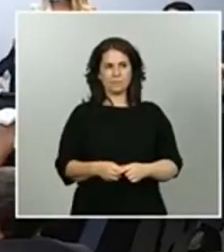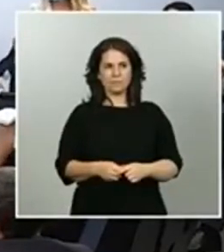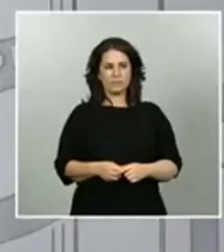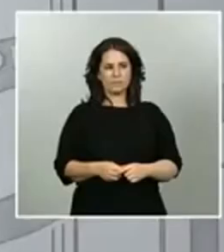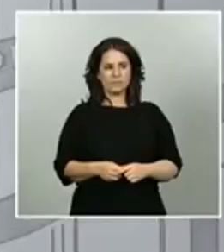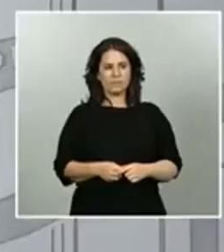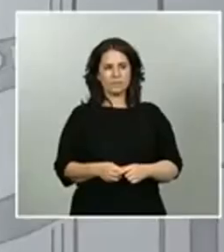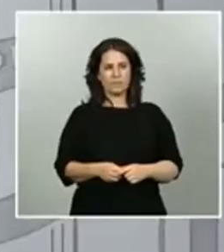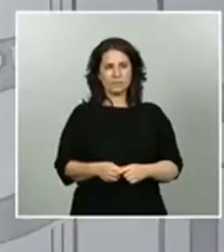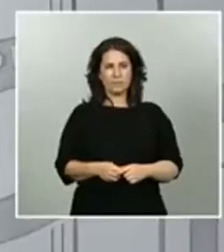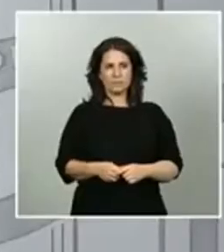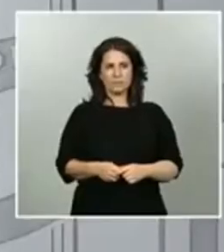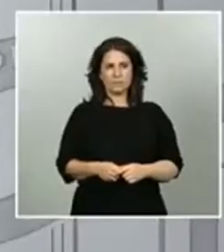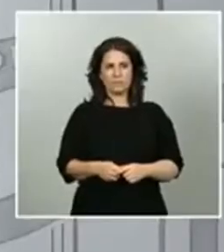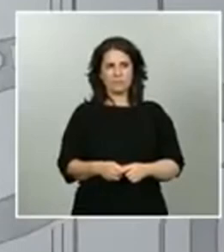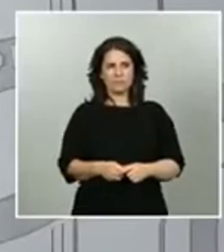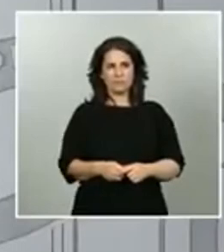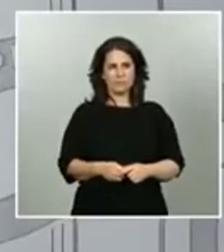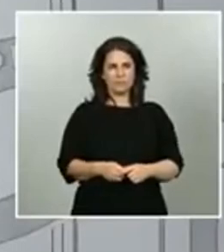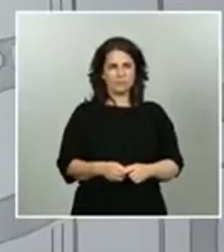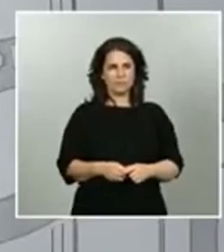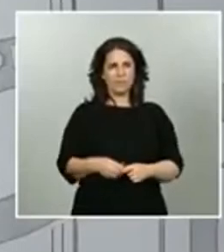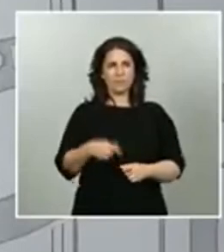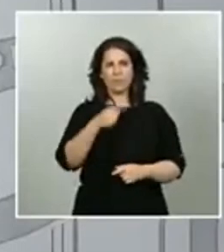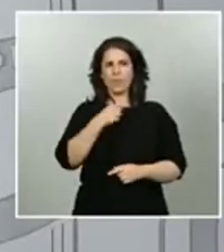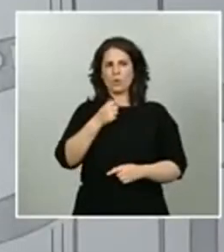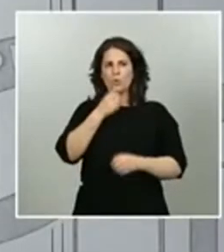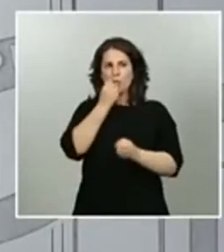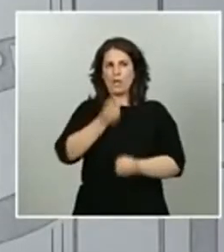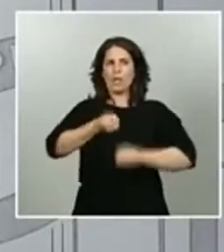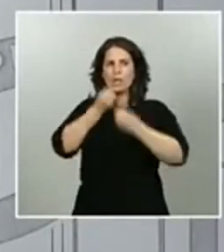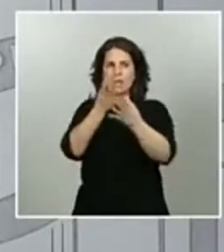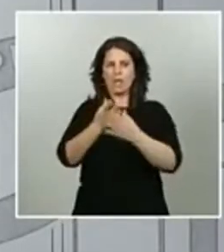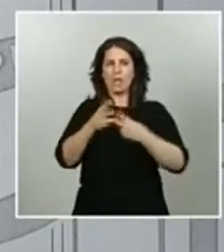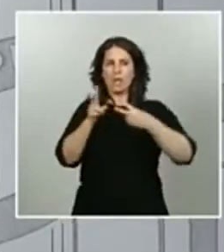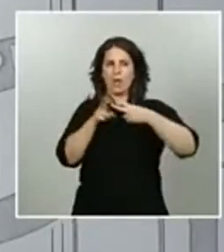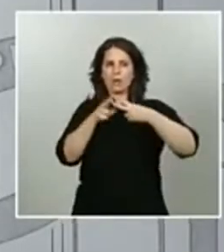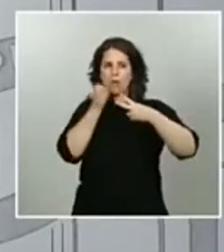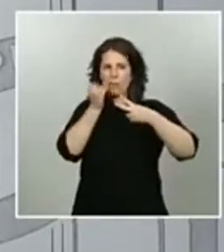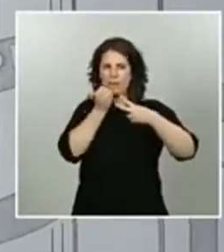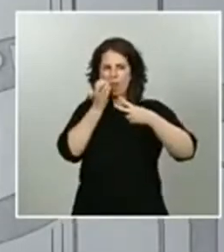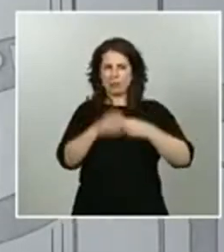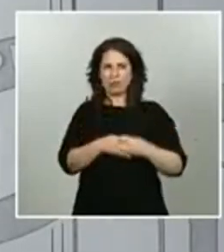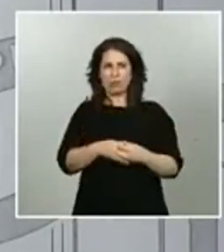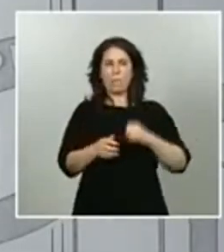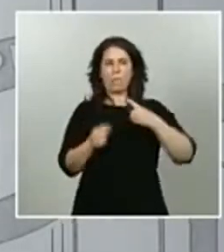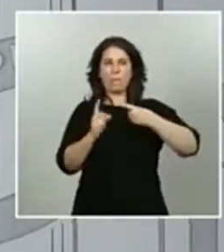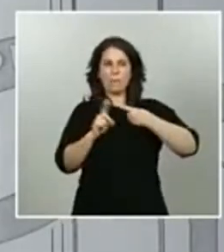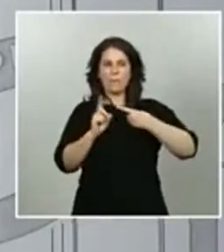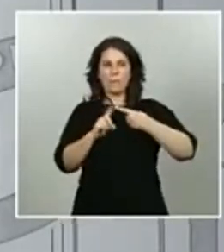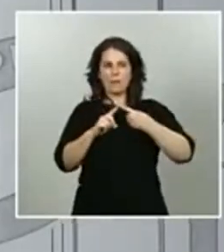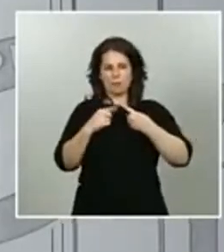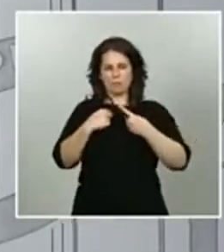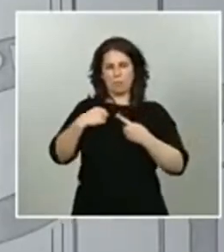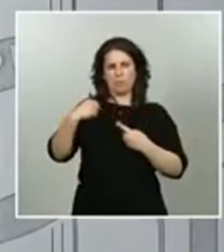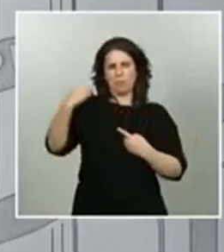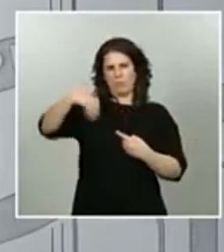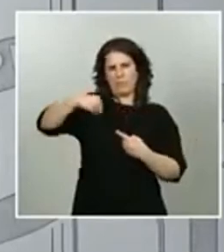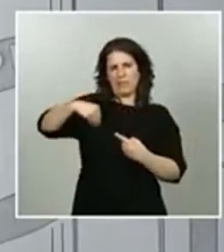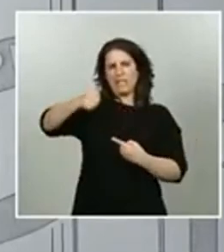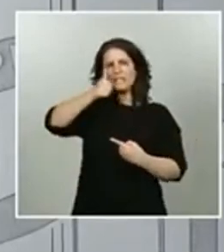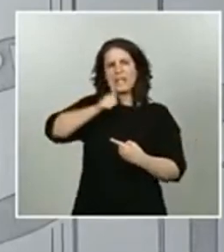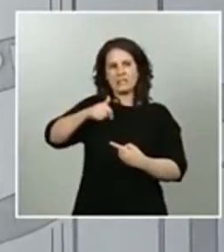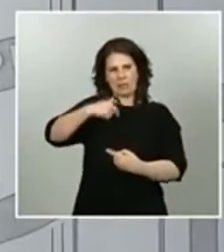Due osservazioni. Bueno, me concordo perfettamente con il presidente Sánchez del fatto che noi